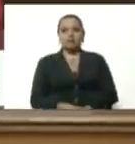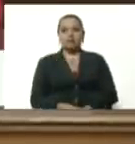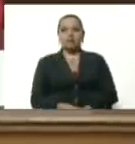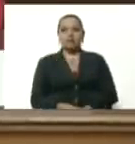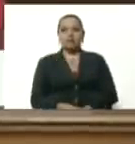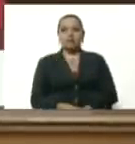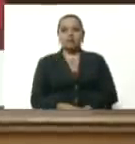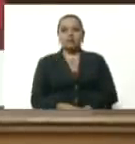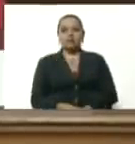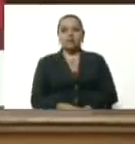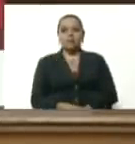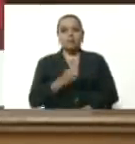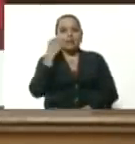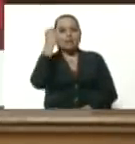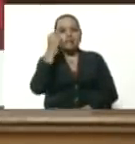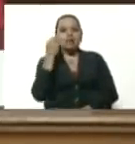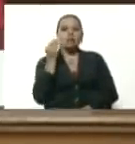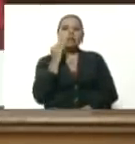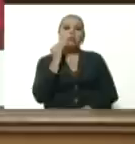subestimando a este pueblo.